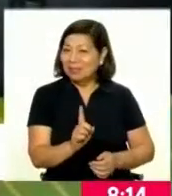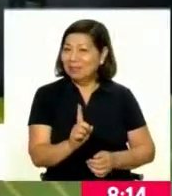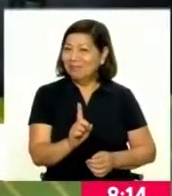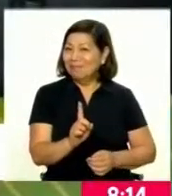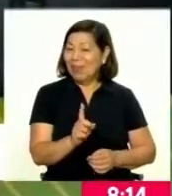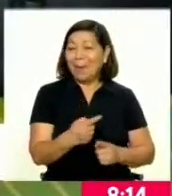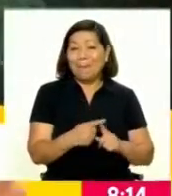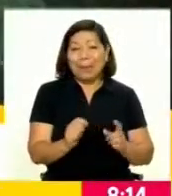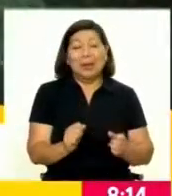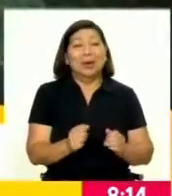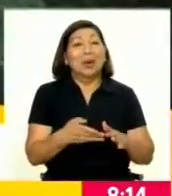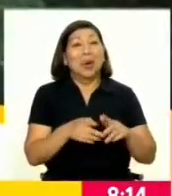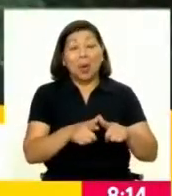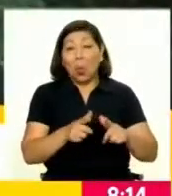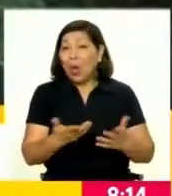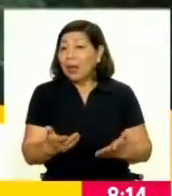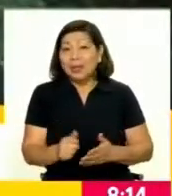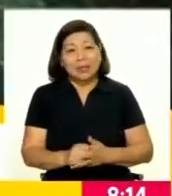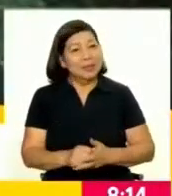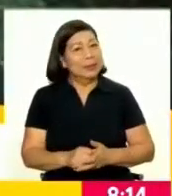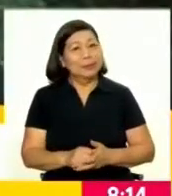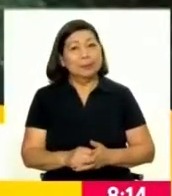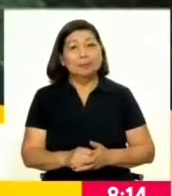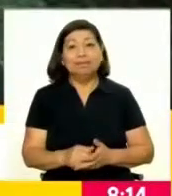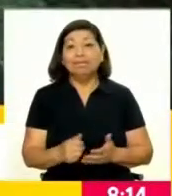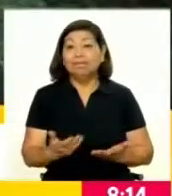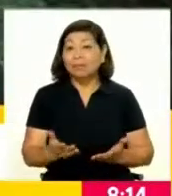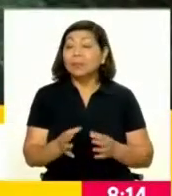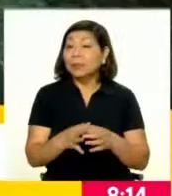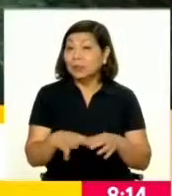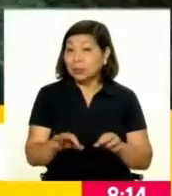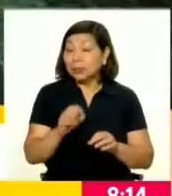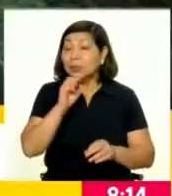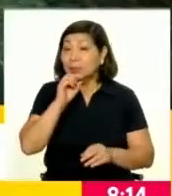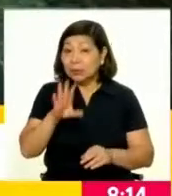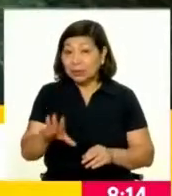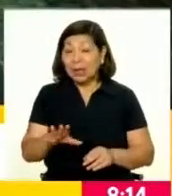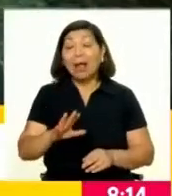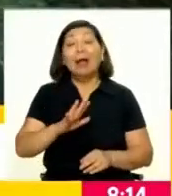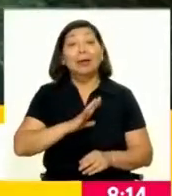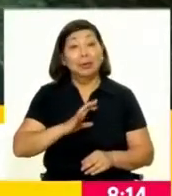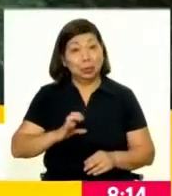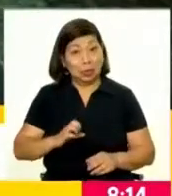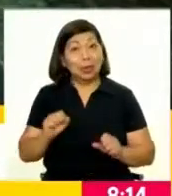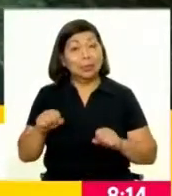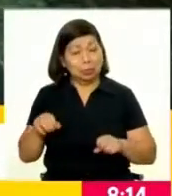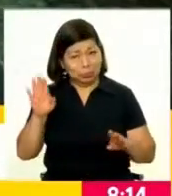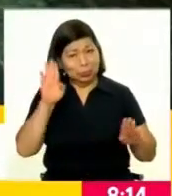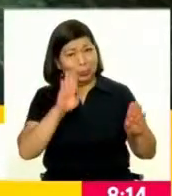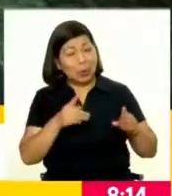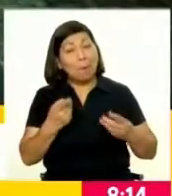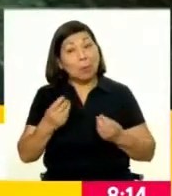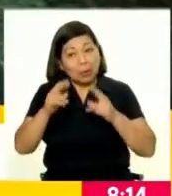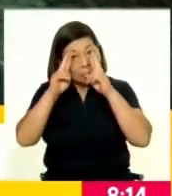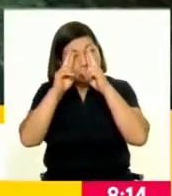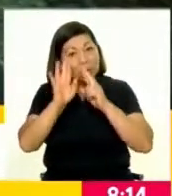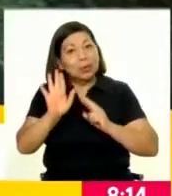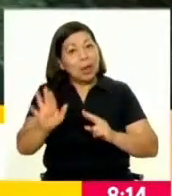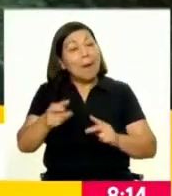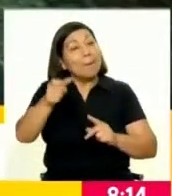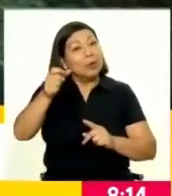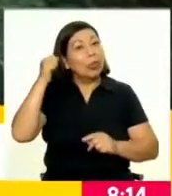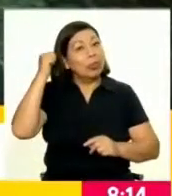distintas comisarías, ¿no? Y es importante señalar de que el Estado también está preocupado porque se respete